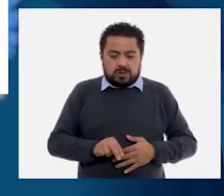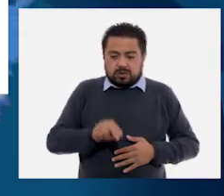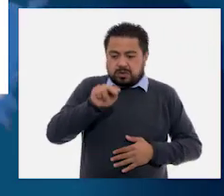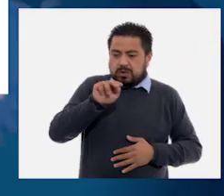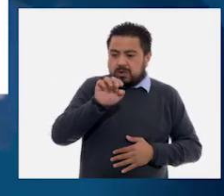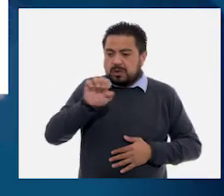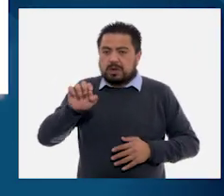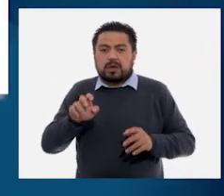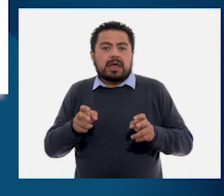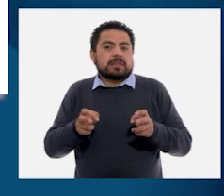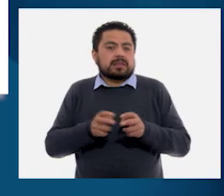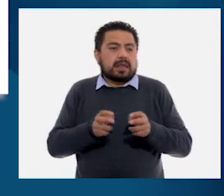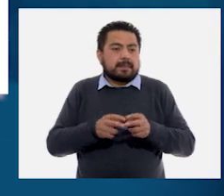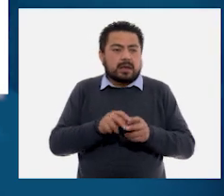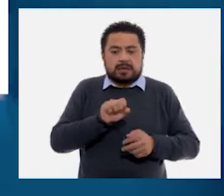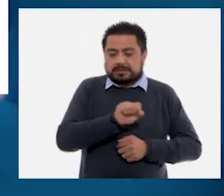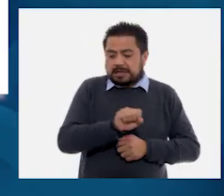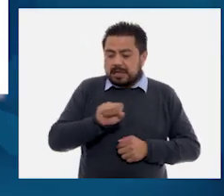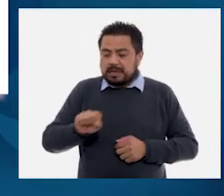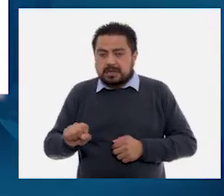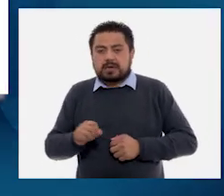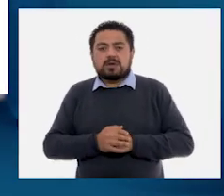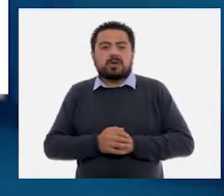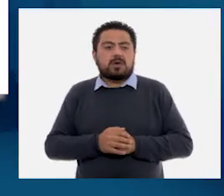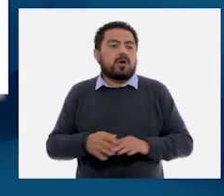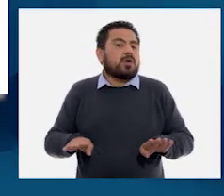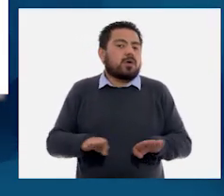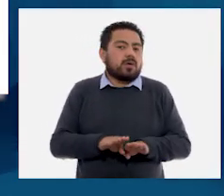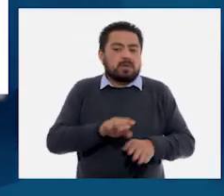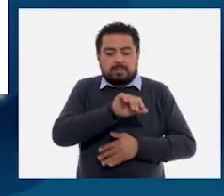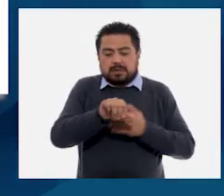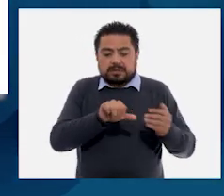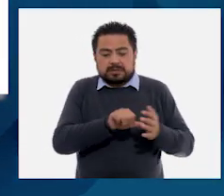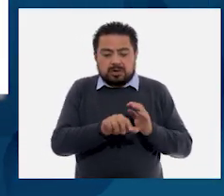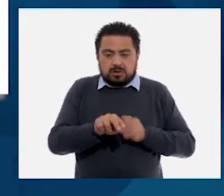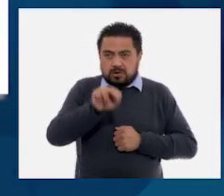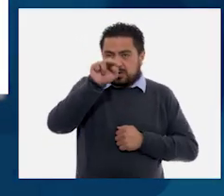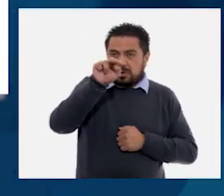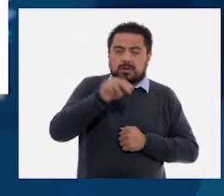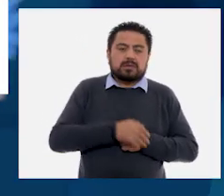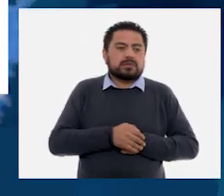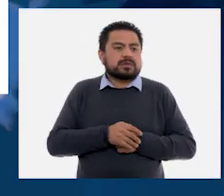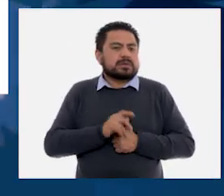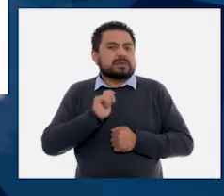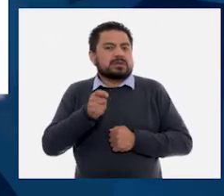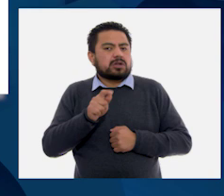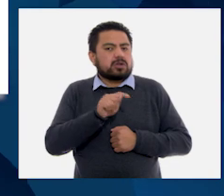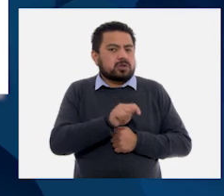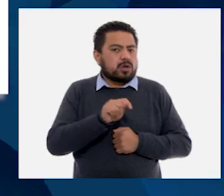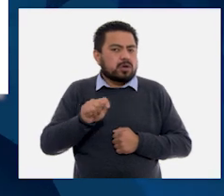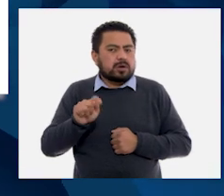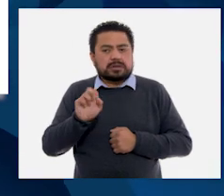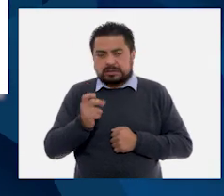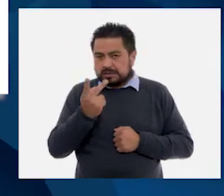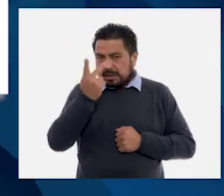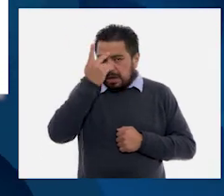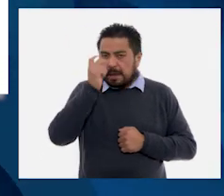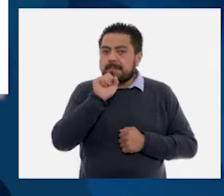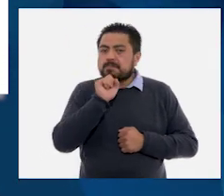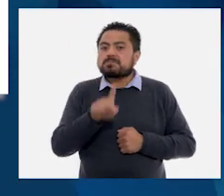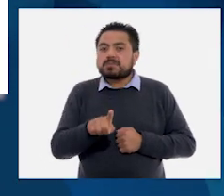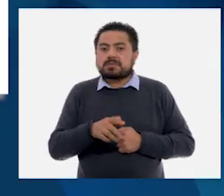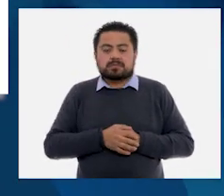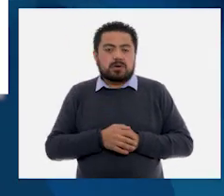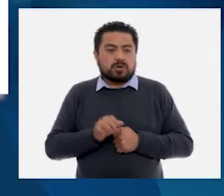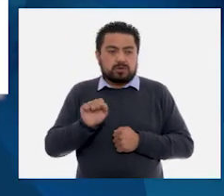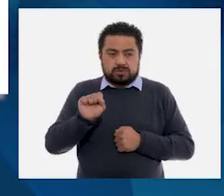como Tampico, Saltillo, como las del centro norte, que serían Torreón y San Luis Potosí. En